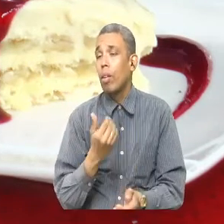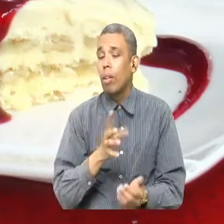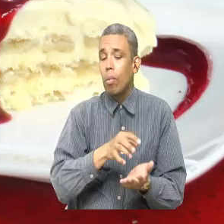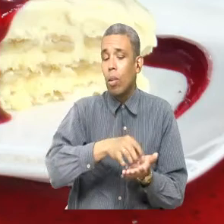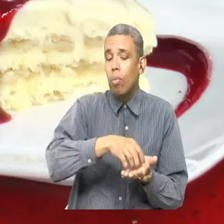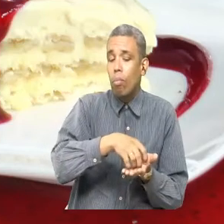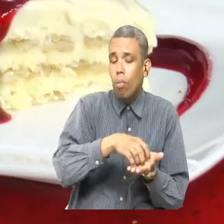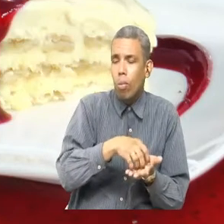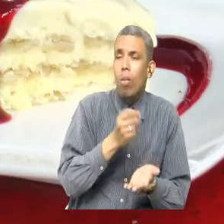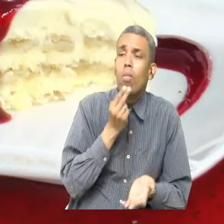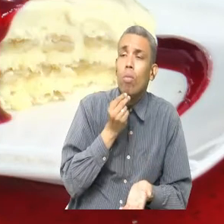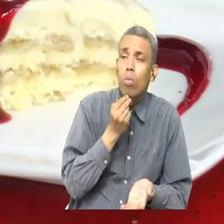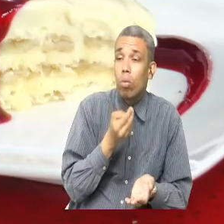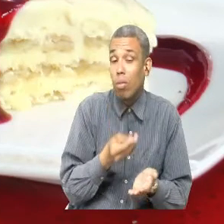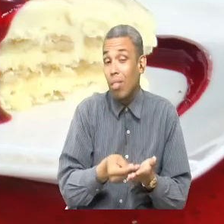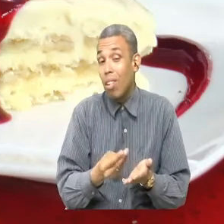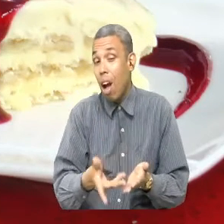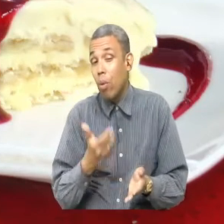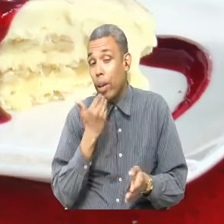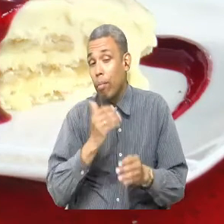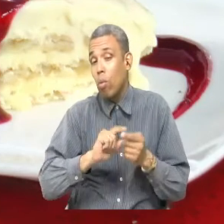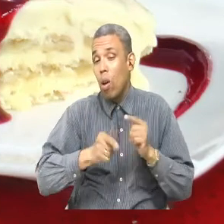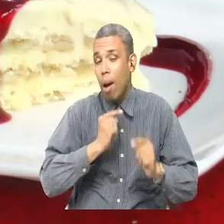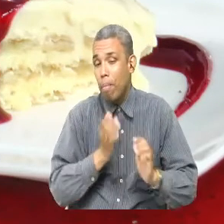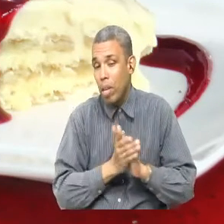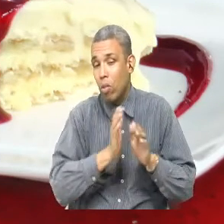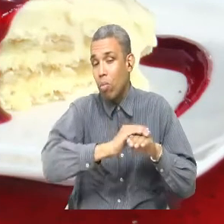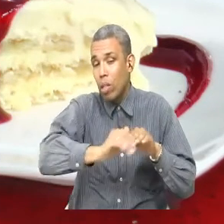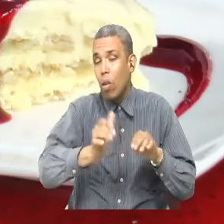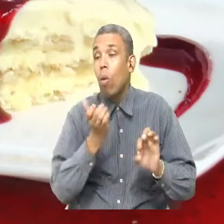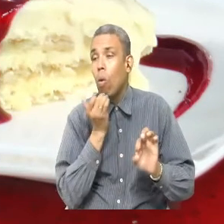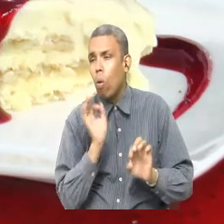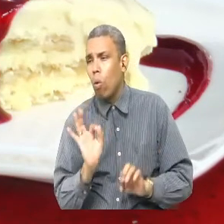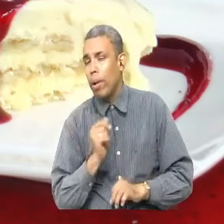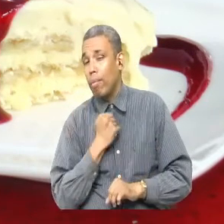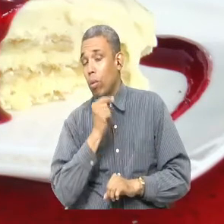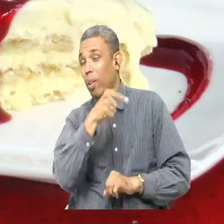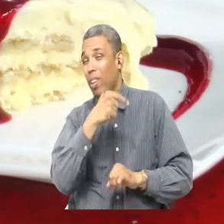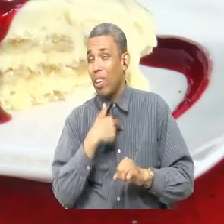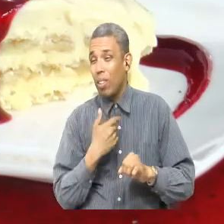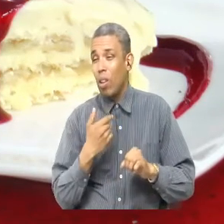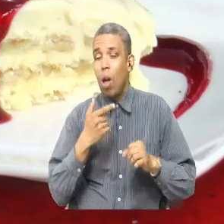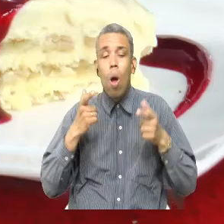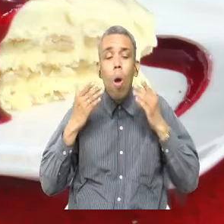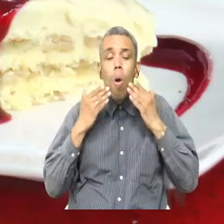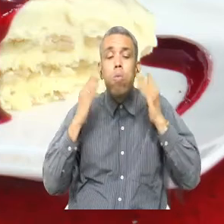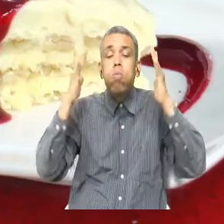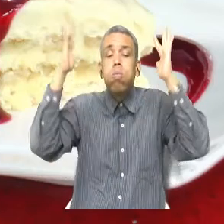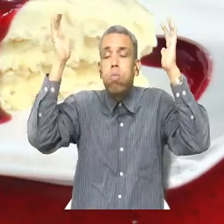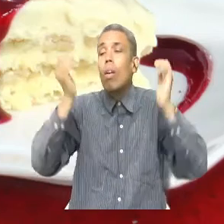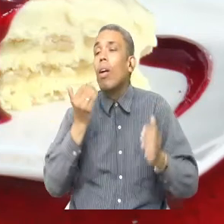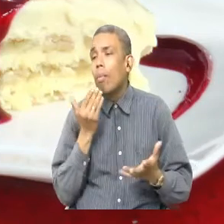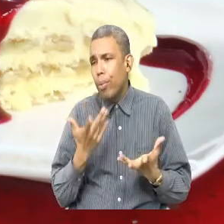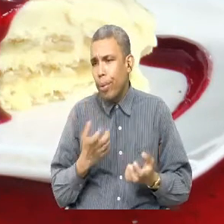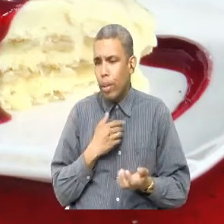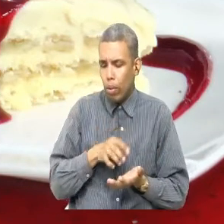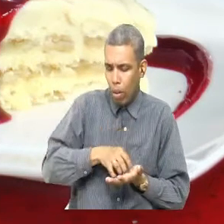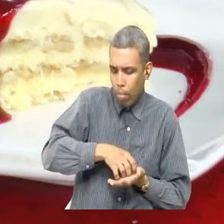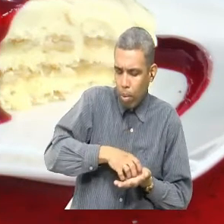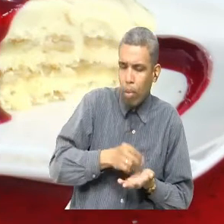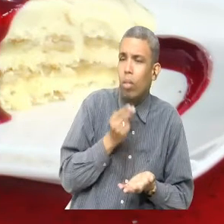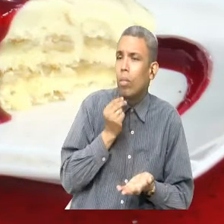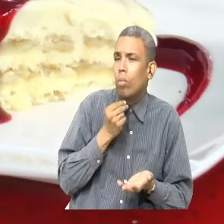fecha especial, en un cumpleaños, en un aniversario, alguna cosa? Eso es muy económico. Ayer mi compañero Wilson les daba el